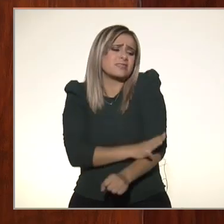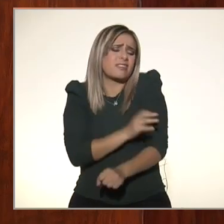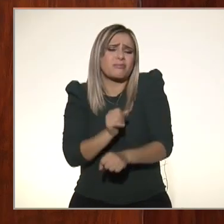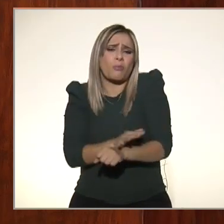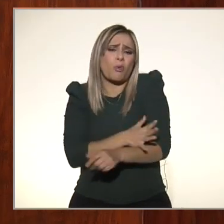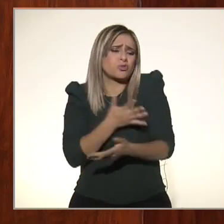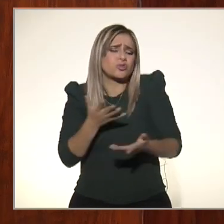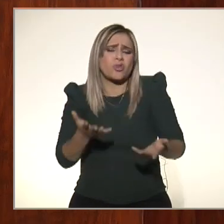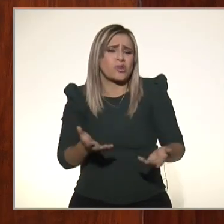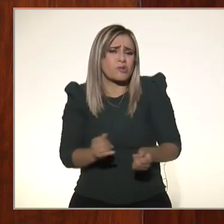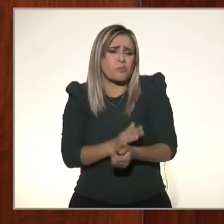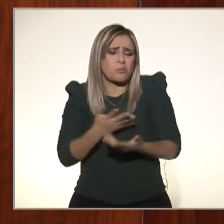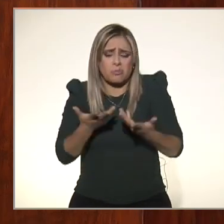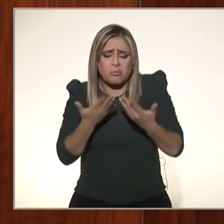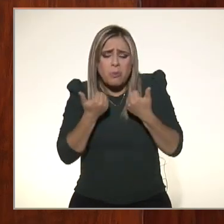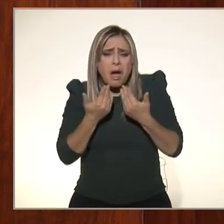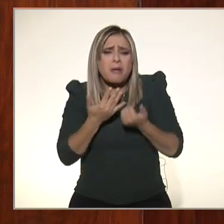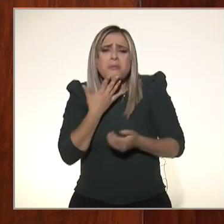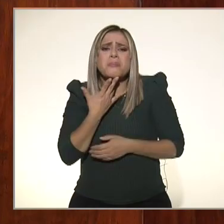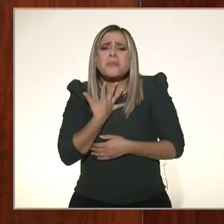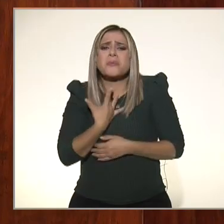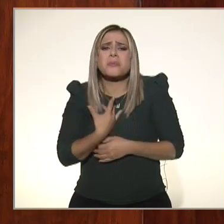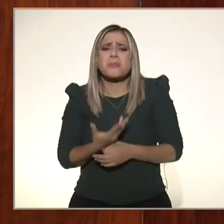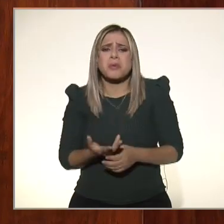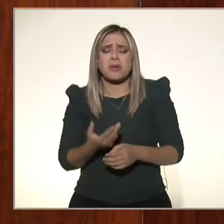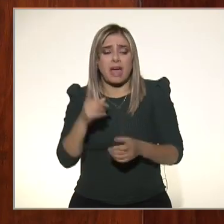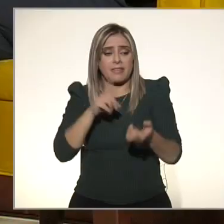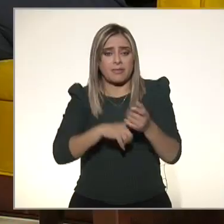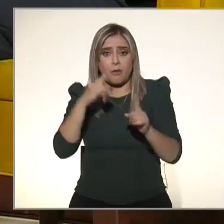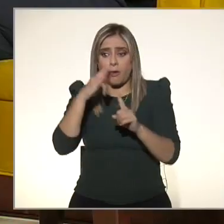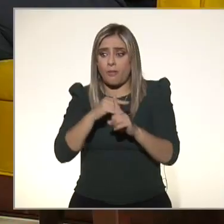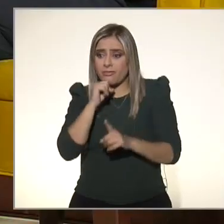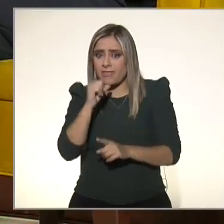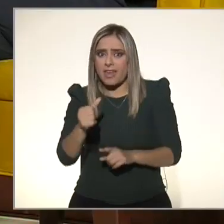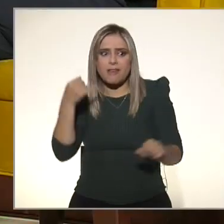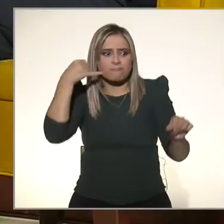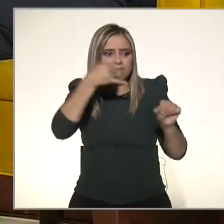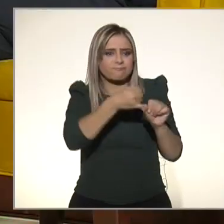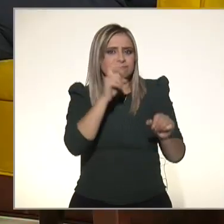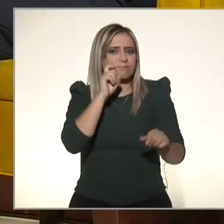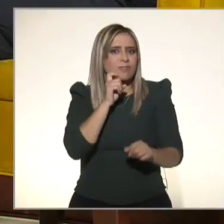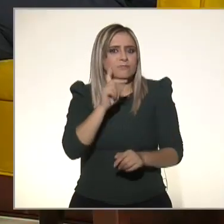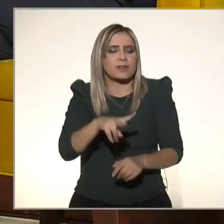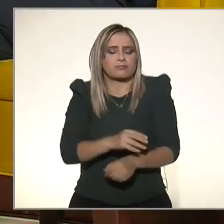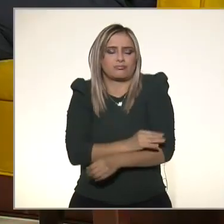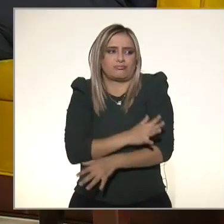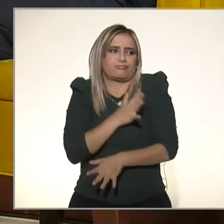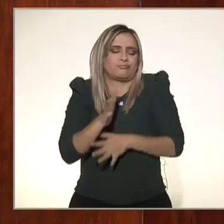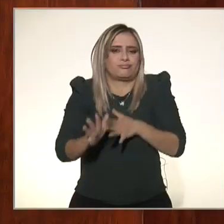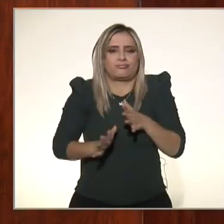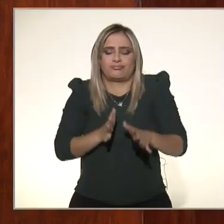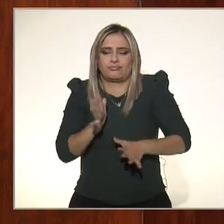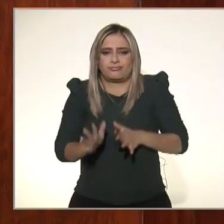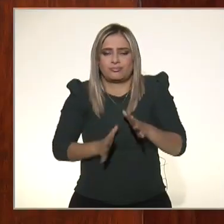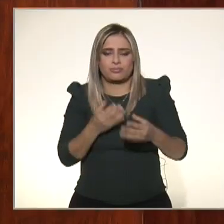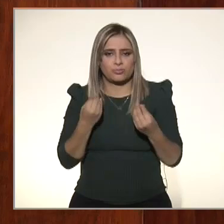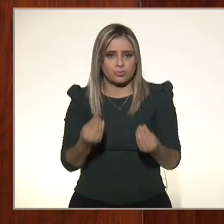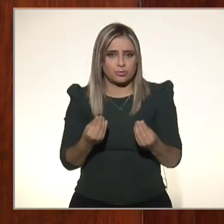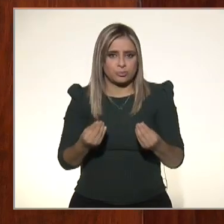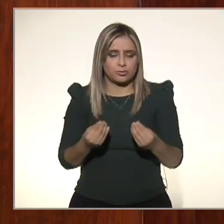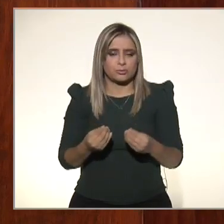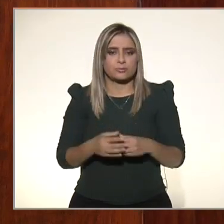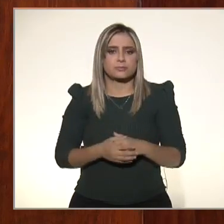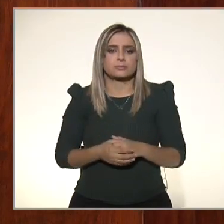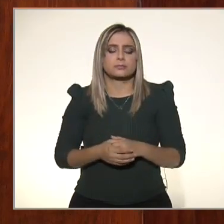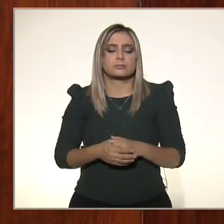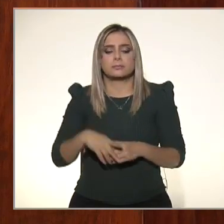lo mismo utilizando el condón que tener una práctica sexual sin condón. ¿No? ¿Por qué? Pues porque evidentemente hay una protección de